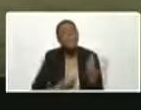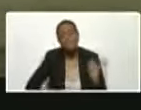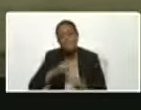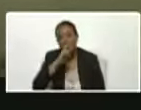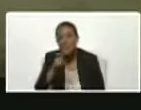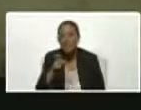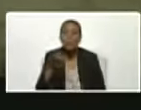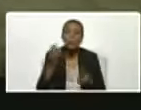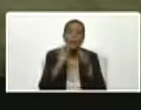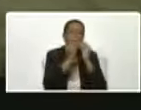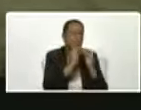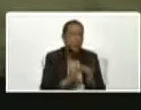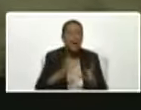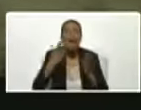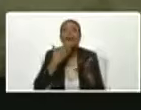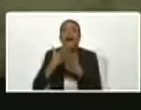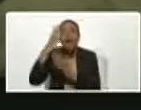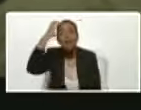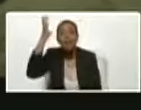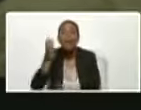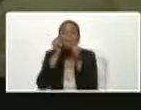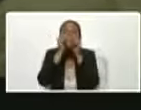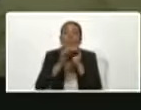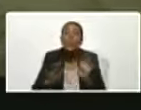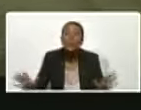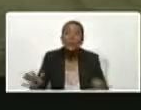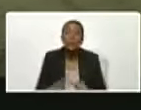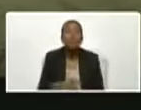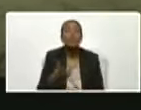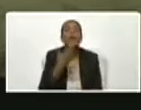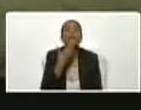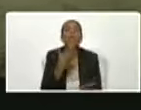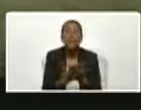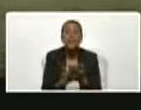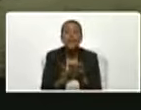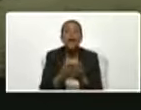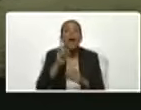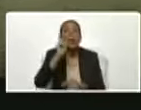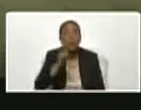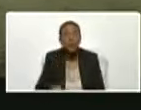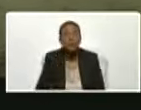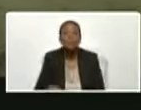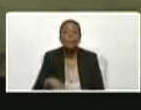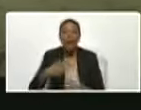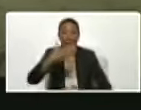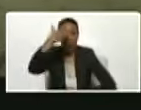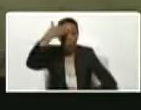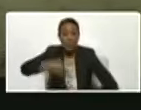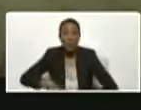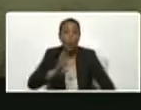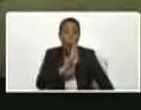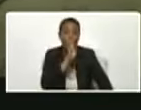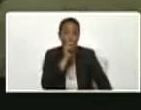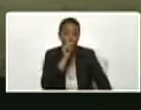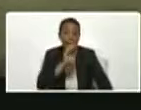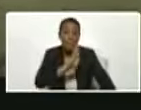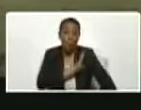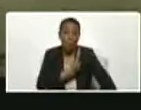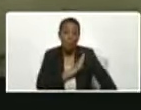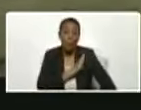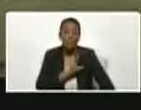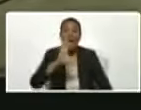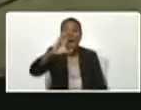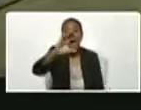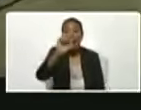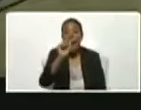la va a poner hermosa gracias que Dios lo bendiga debo agradecerle a mi general reverol un cabimero que vino